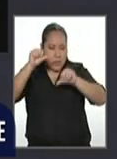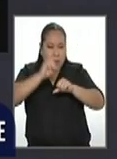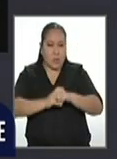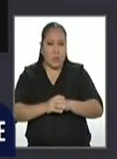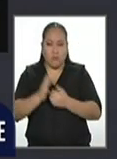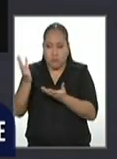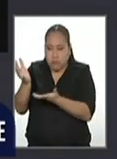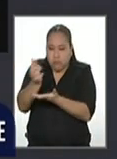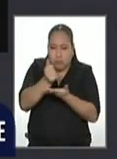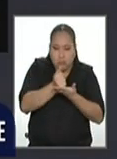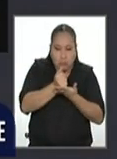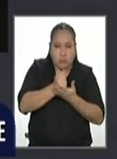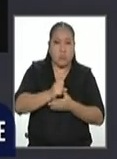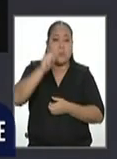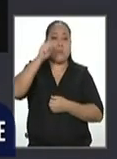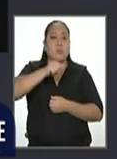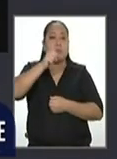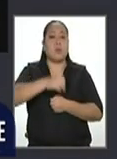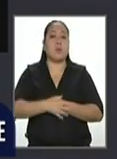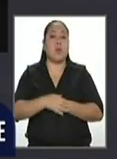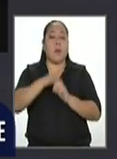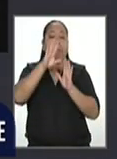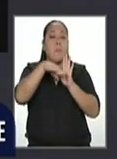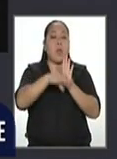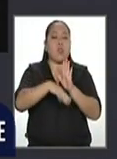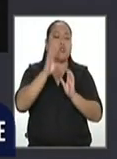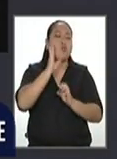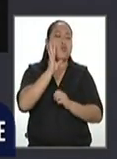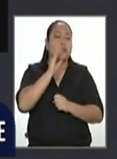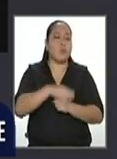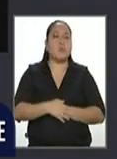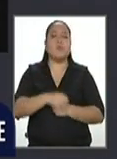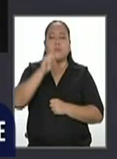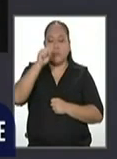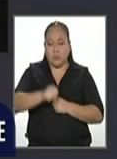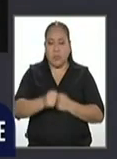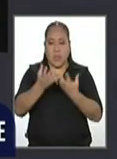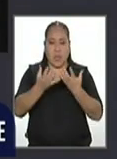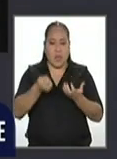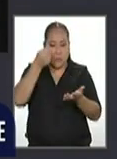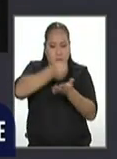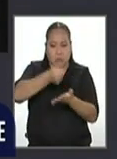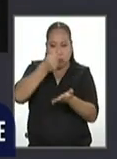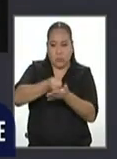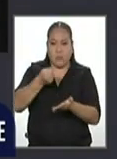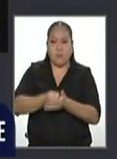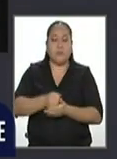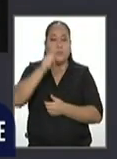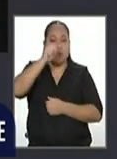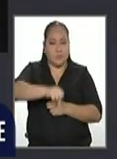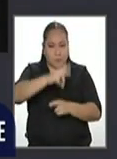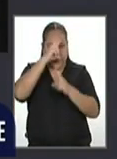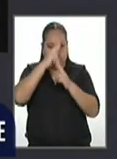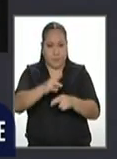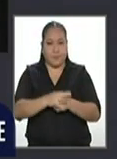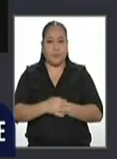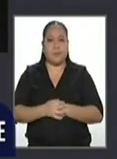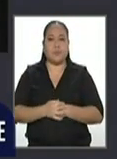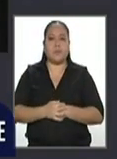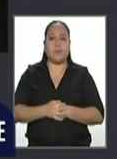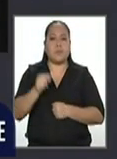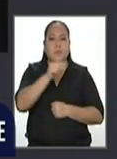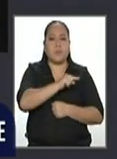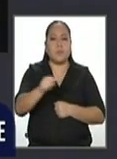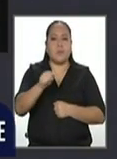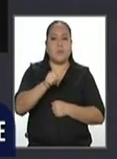podrá retomar. Por supuesto que menos contaminación y por supuesto que queremos inversión y que respete todos